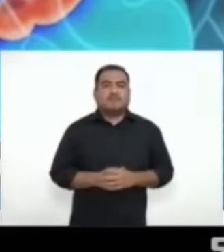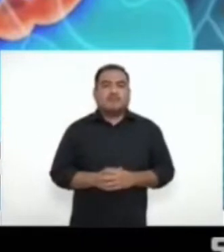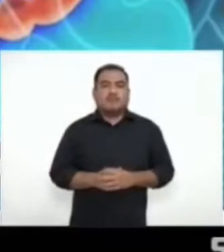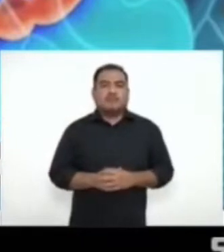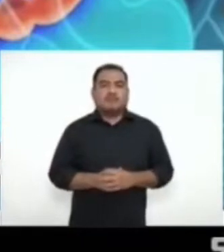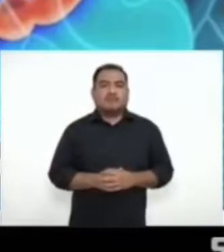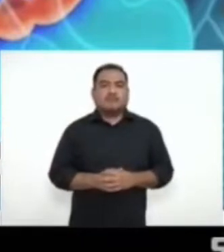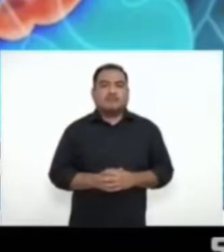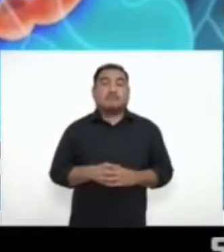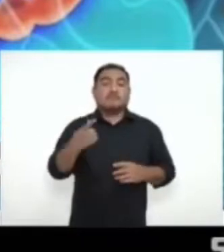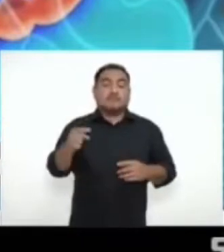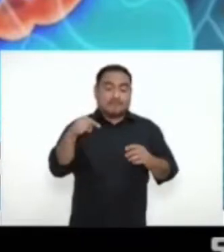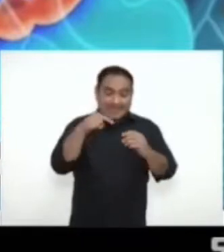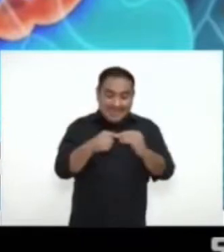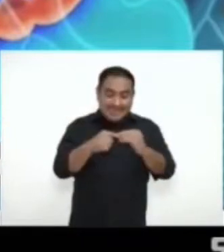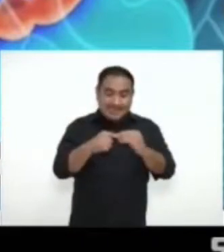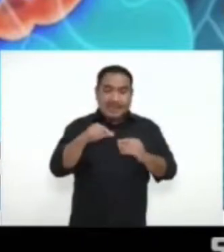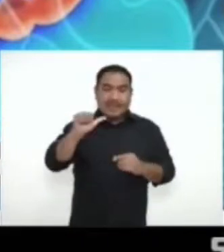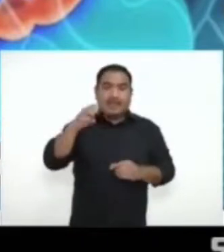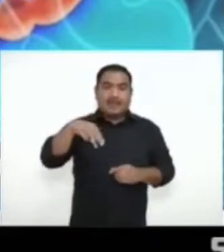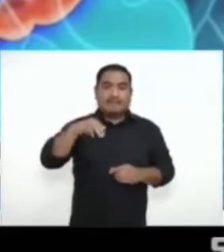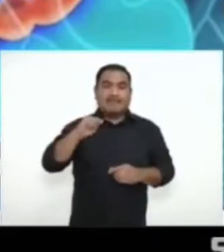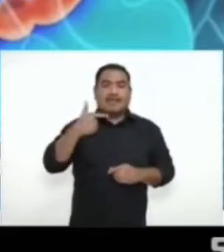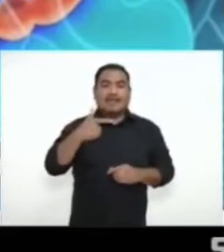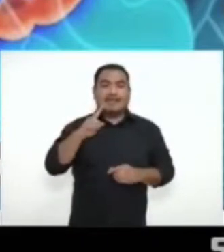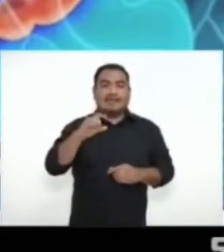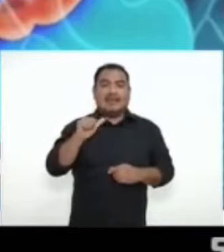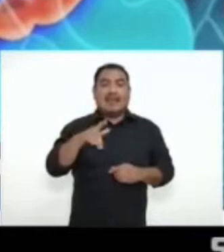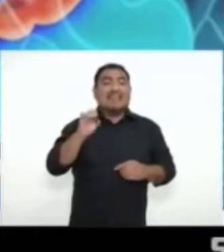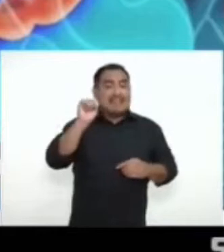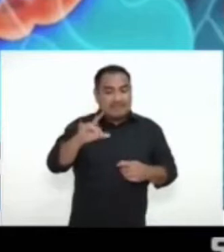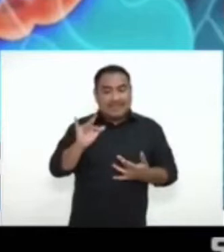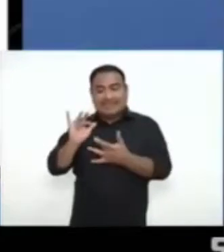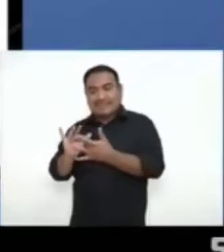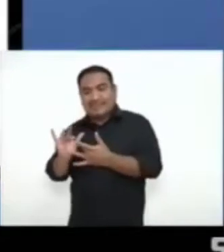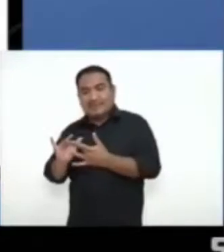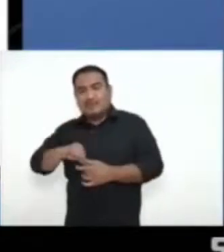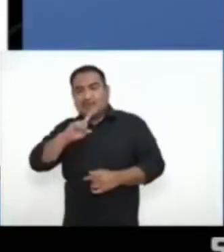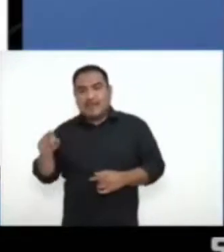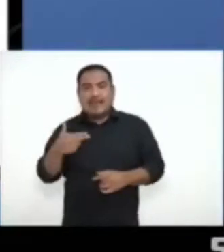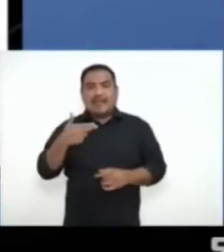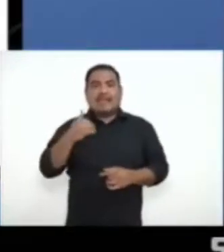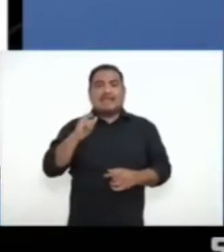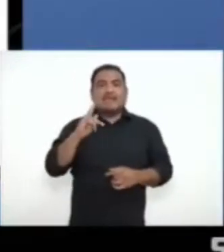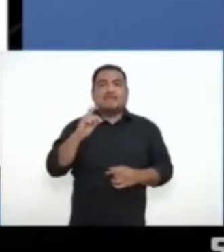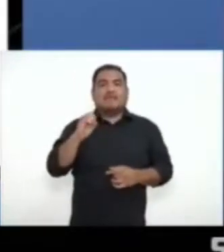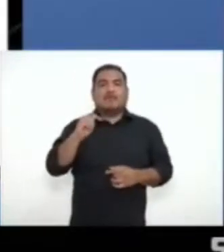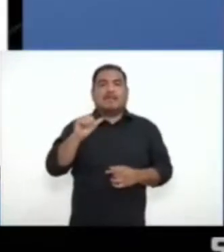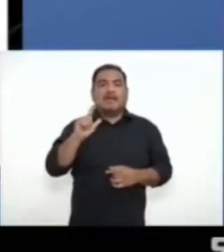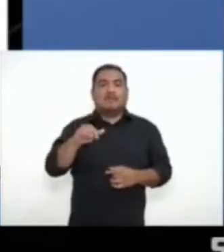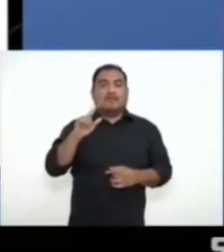mismo tiempo, la amígdala también le manda un WhatsApp al hipotálamo. Y